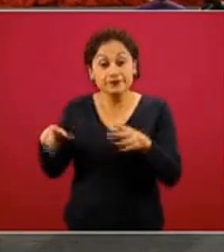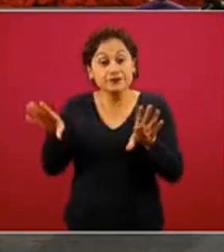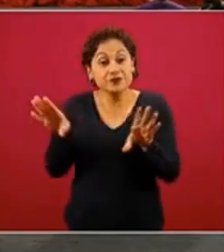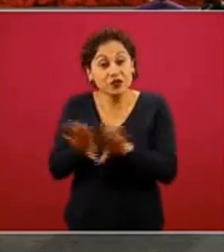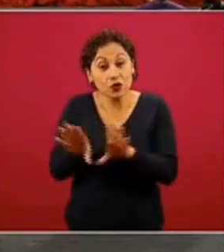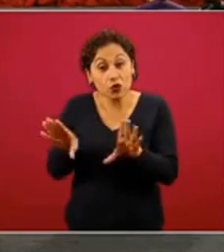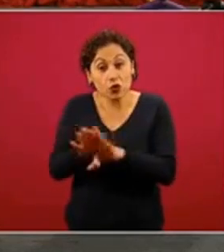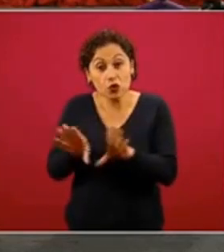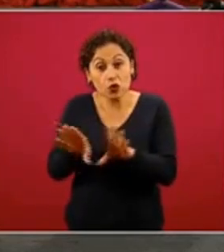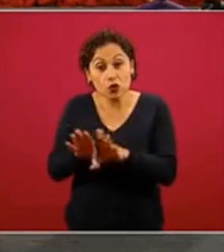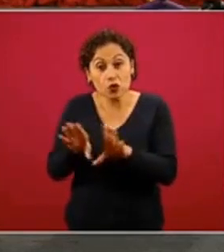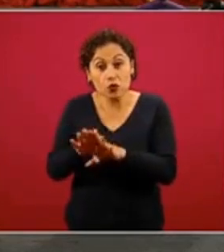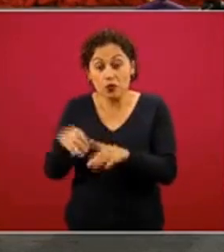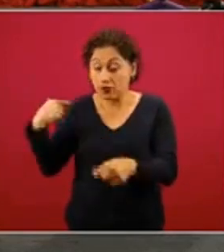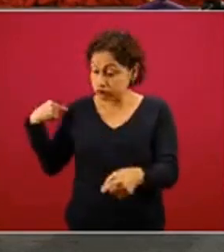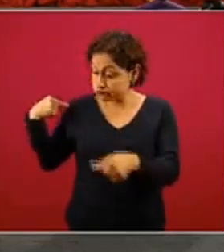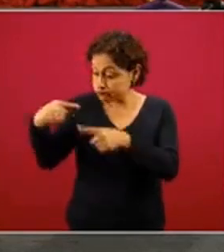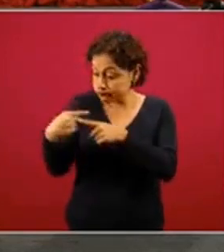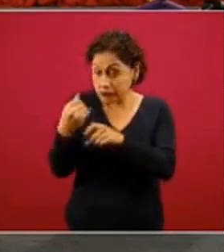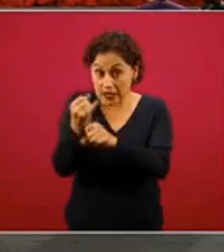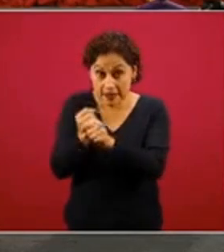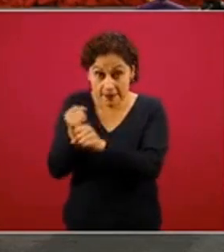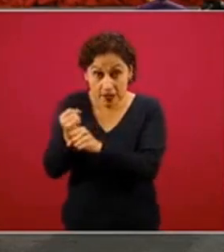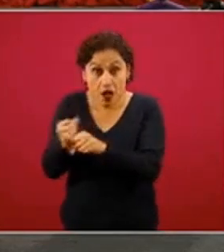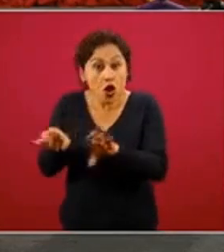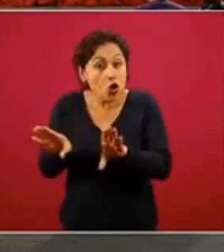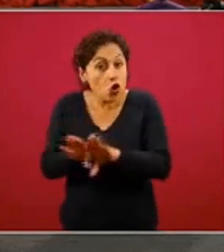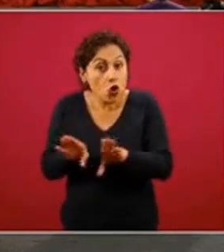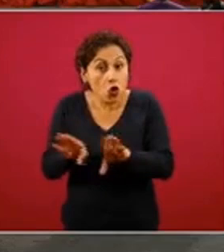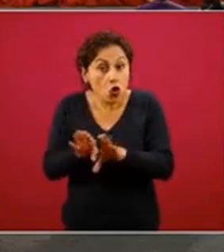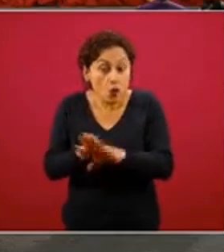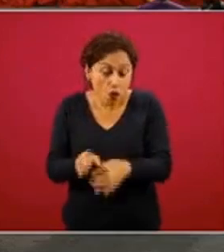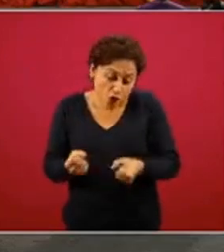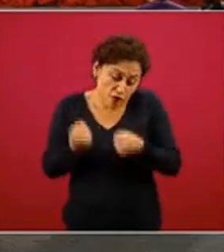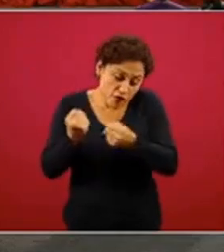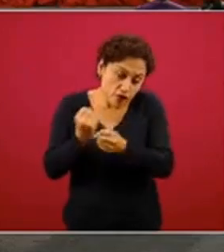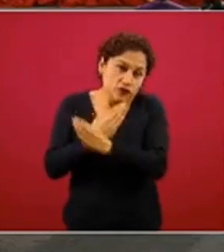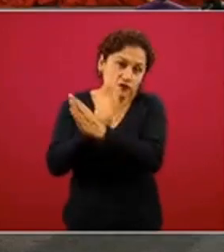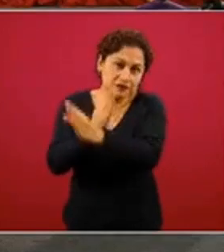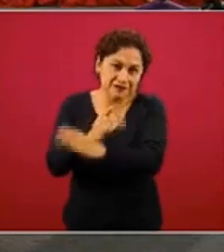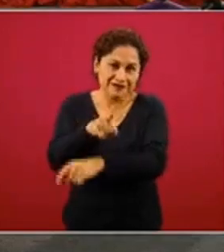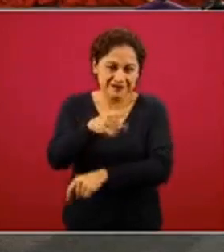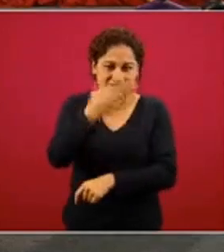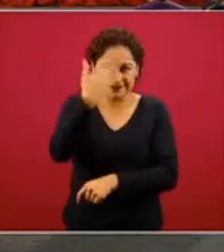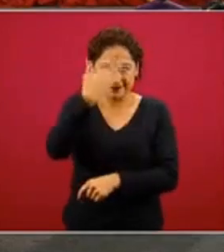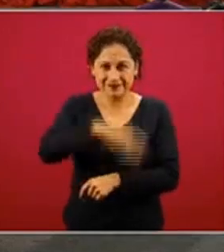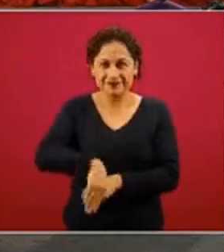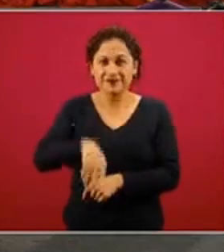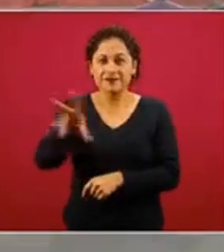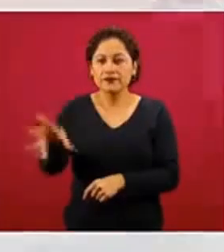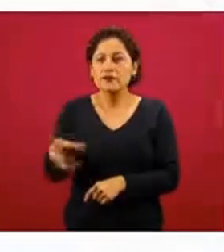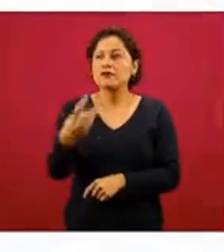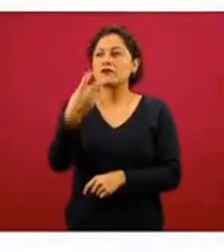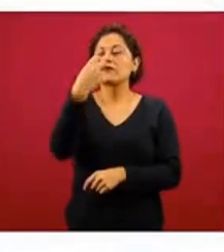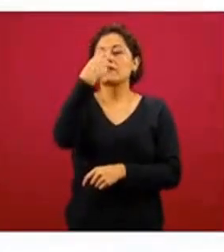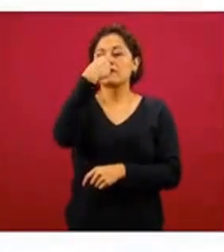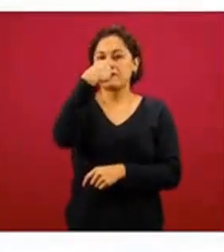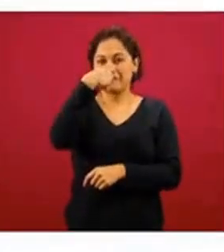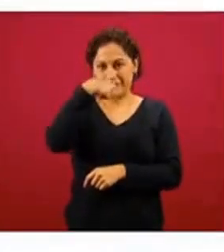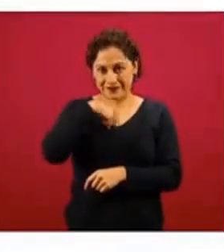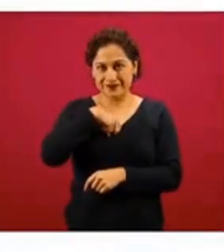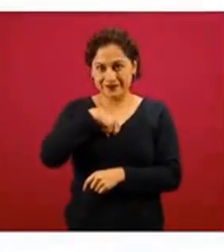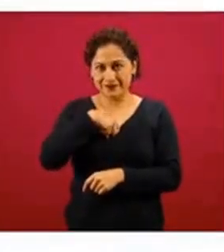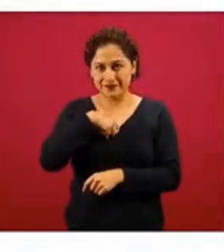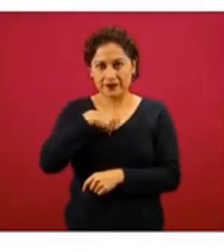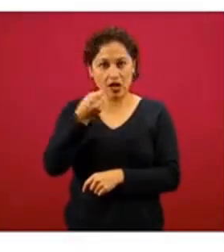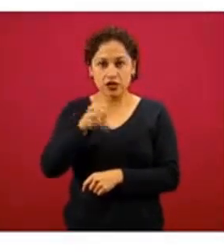ahora postulada. Decíamos, entran por las vías respiratorias superiores, eso está en verde, que es el sistema o